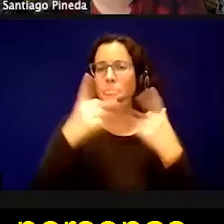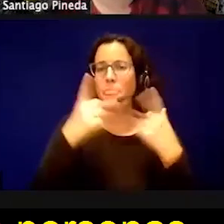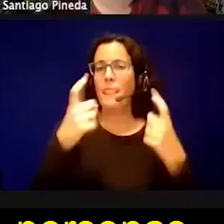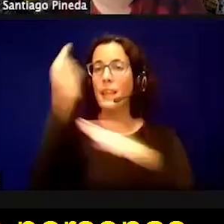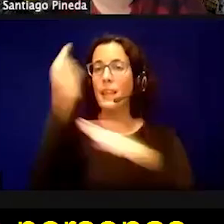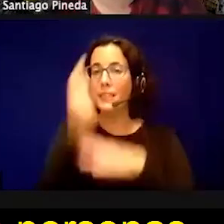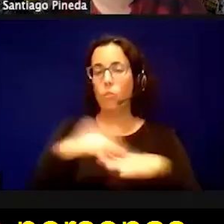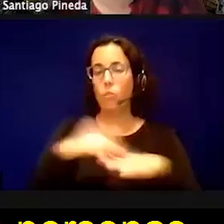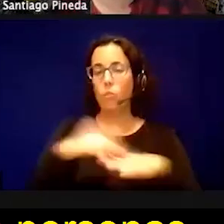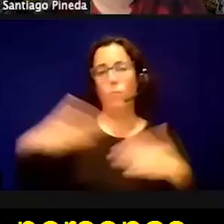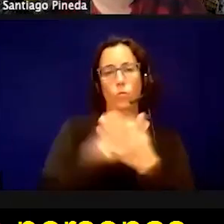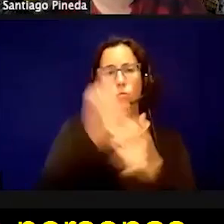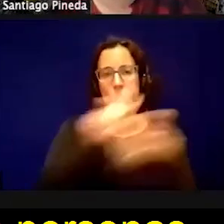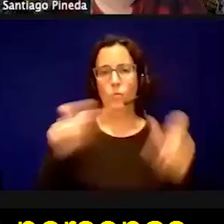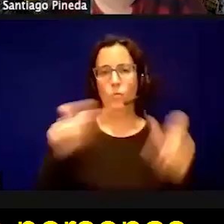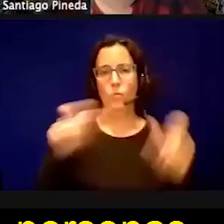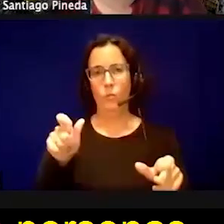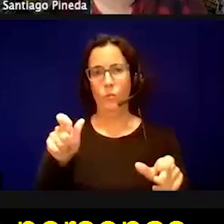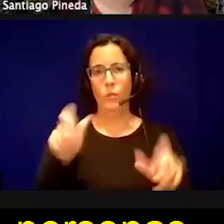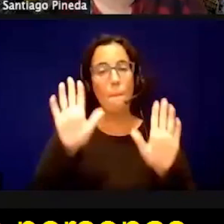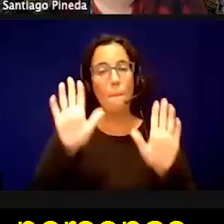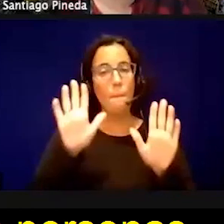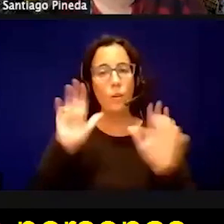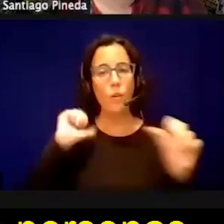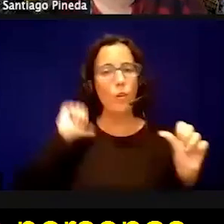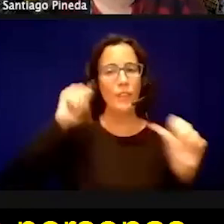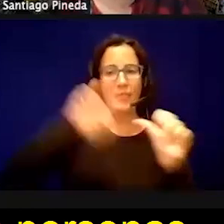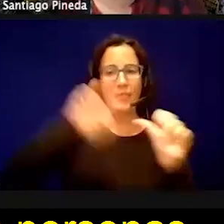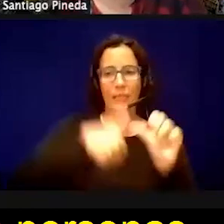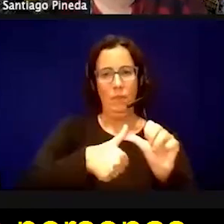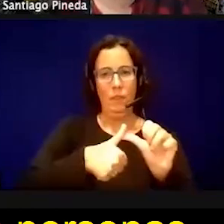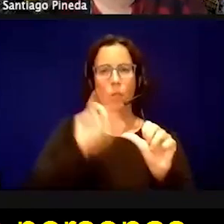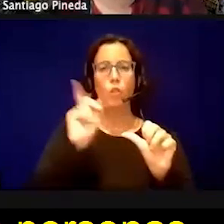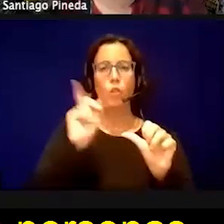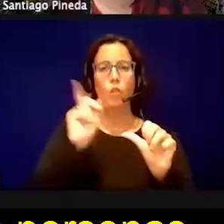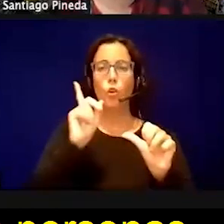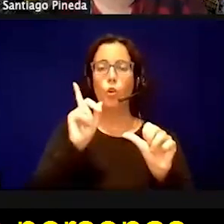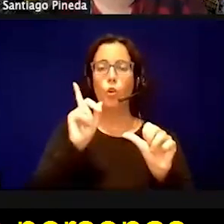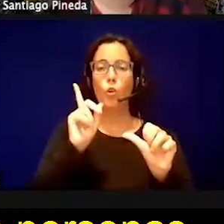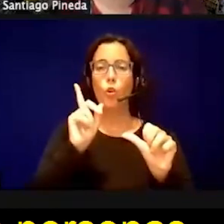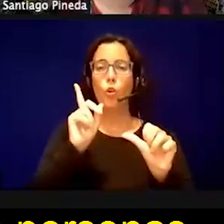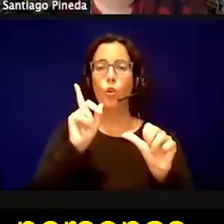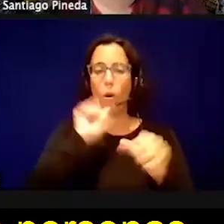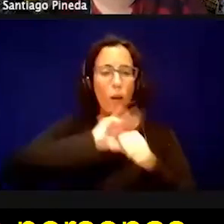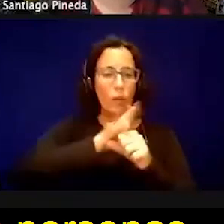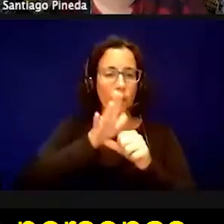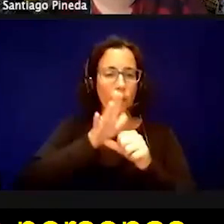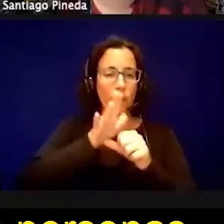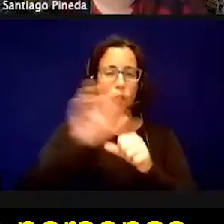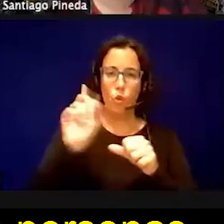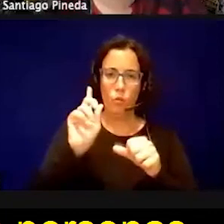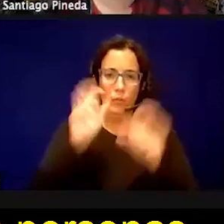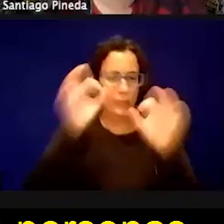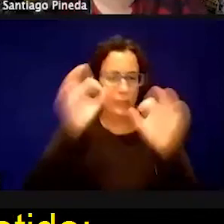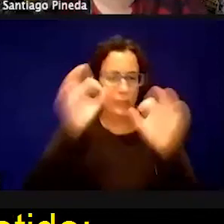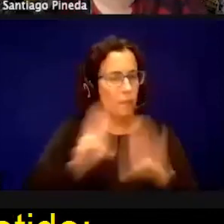personas, pero de siempre, no solo a raíz de la pandemia y del COVID-19. Y si antes de dar